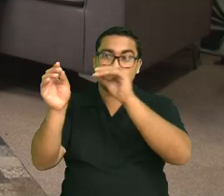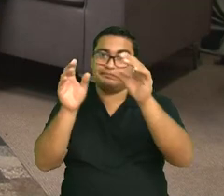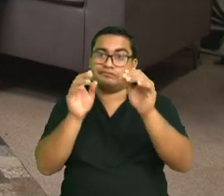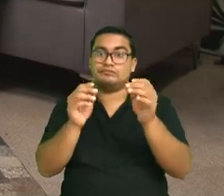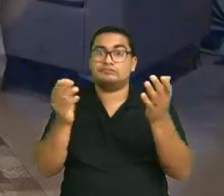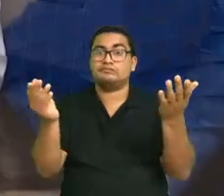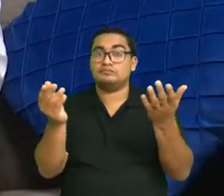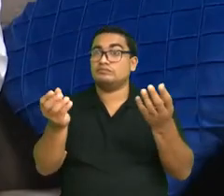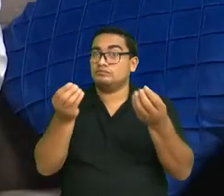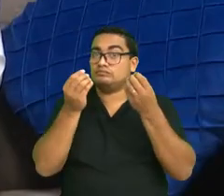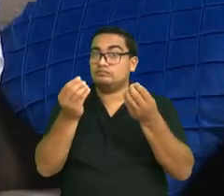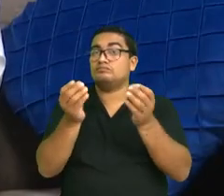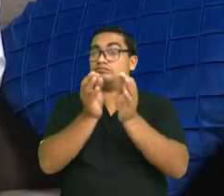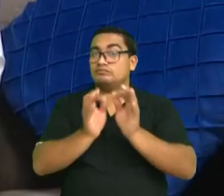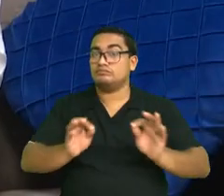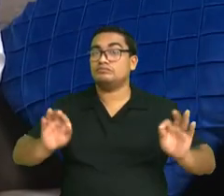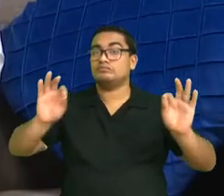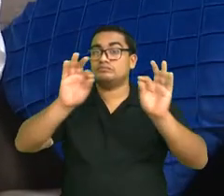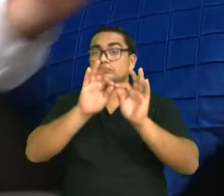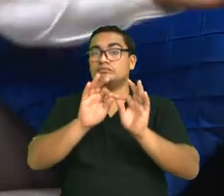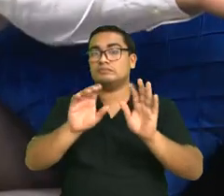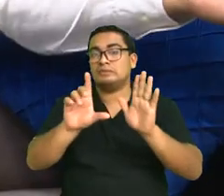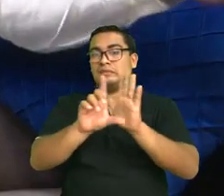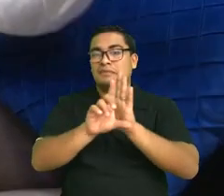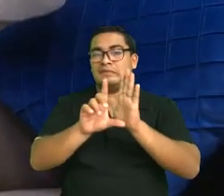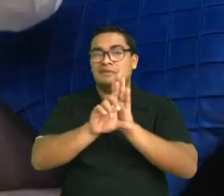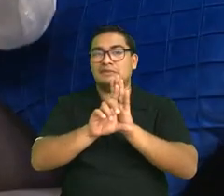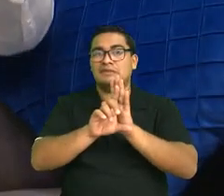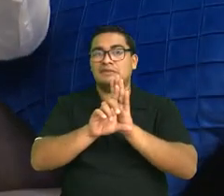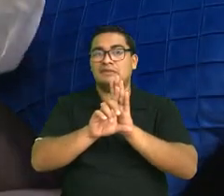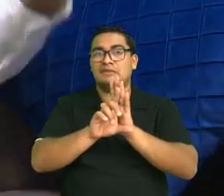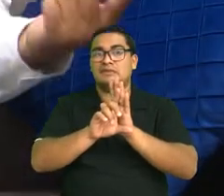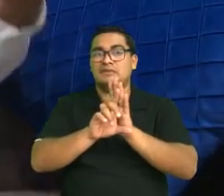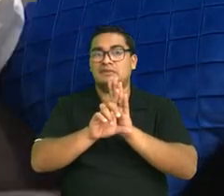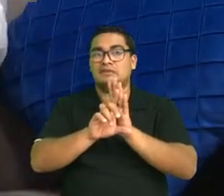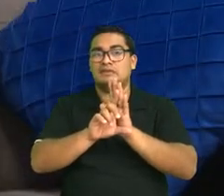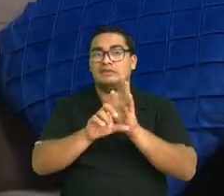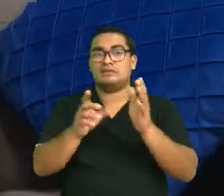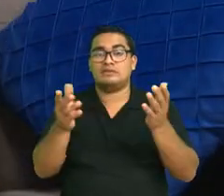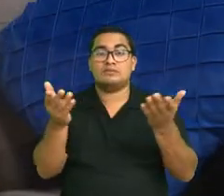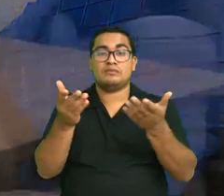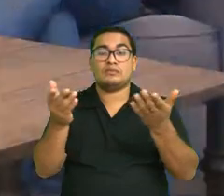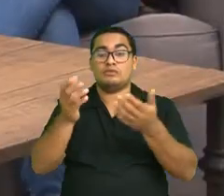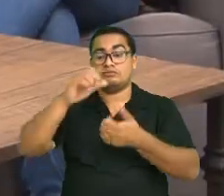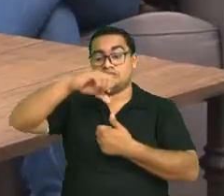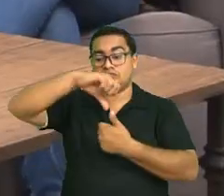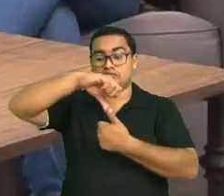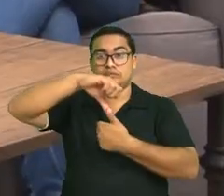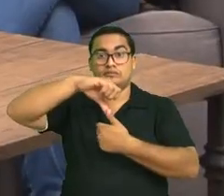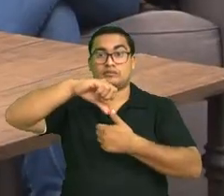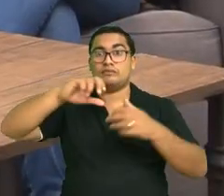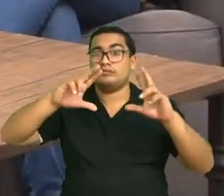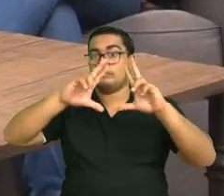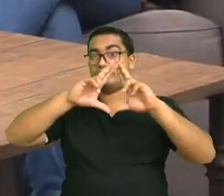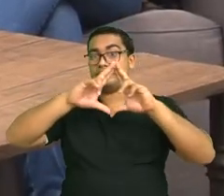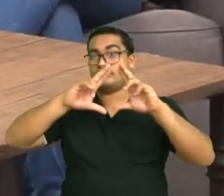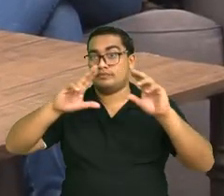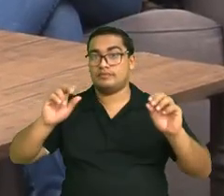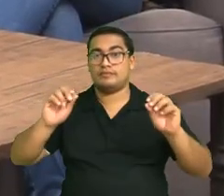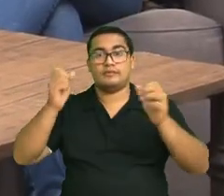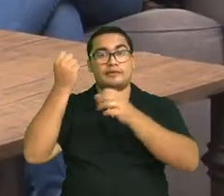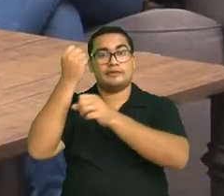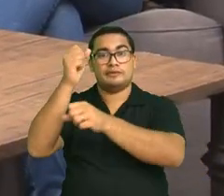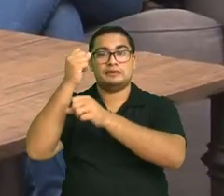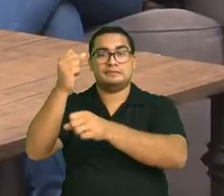marco jurídico bastante importante, con leyes incluso que nos ubican como pioneros en la región centroamericana y latinoamericana, pero